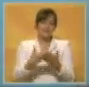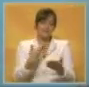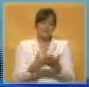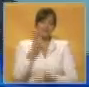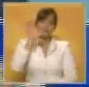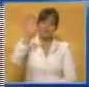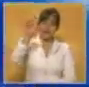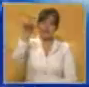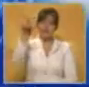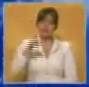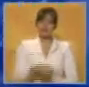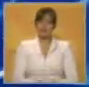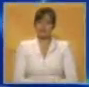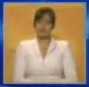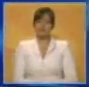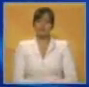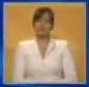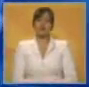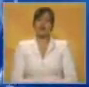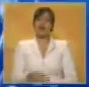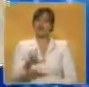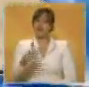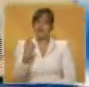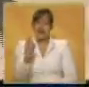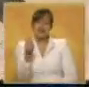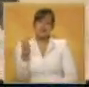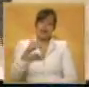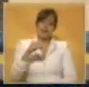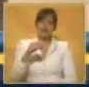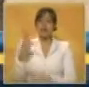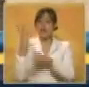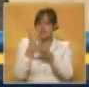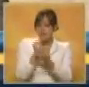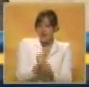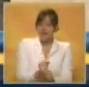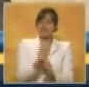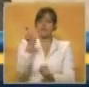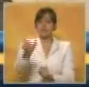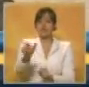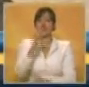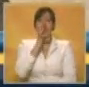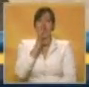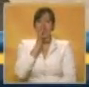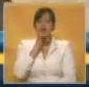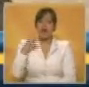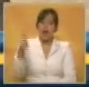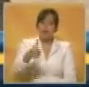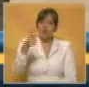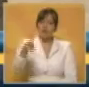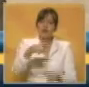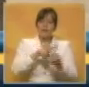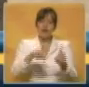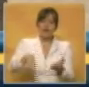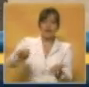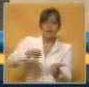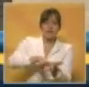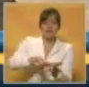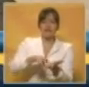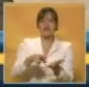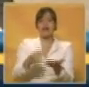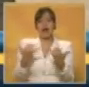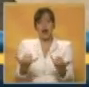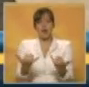caribeño. Bueno, en términos reales no ha terminado. Hay esperanza de las autoridades todavía que se pueda lograr la búsqueda, aunque repetimos e insistimos que ya